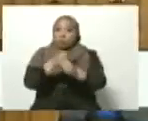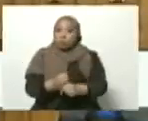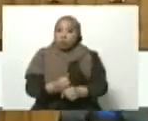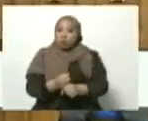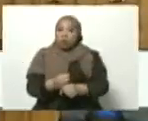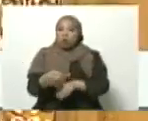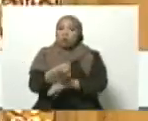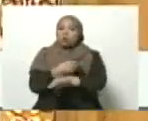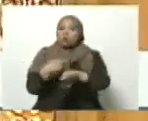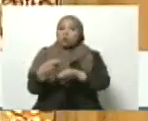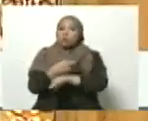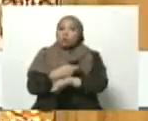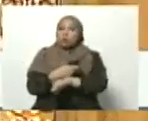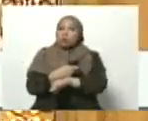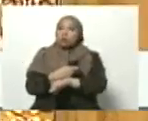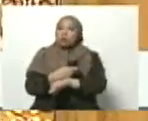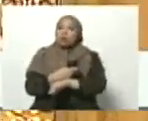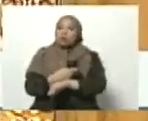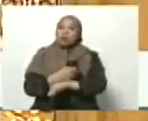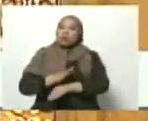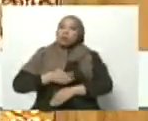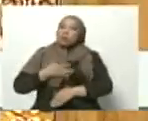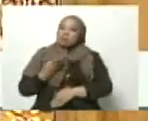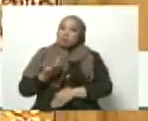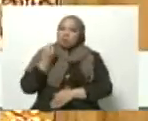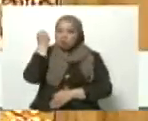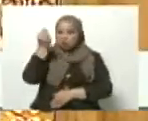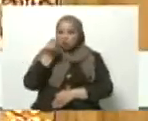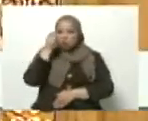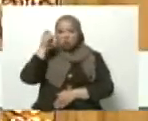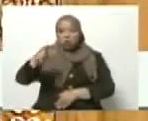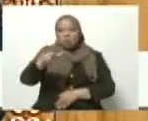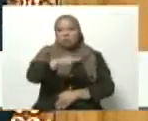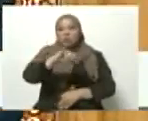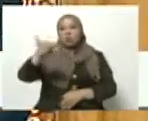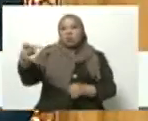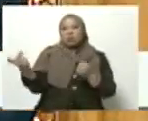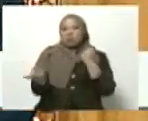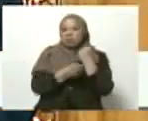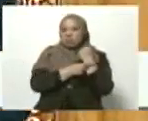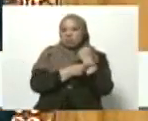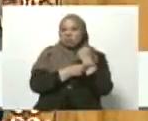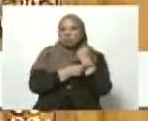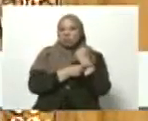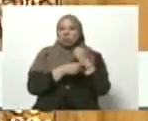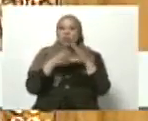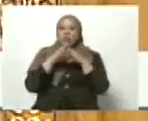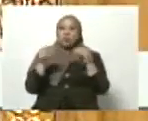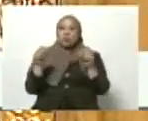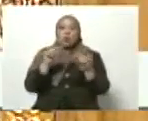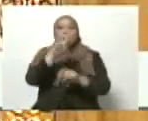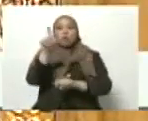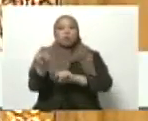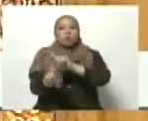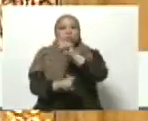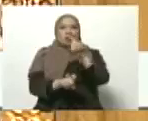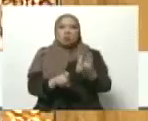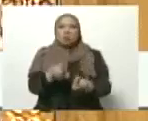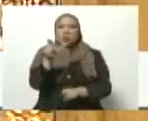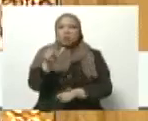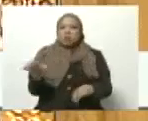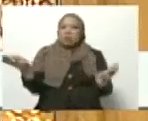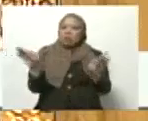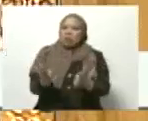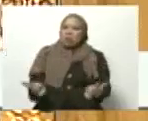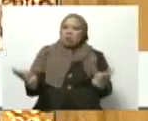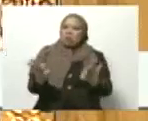el gobierno, él le da como un nuevo empuje, pero él no cree personalmente en Guaidó. Guaidó aparece ahí y Trump le preguntó, ya no cree que él pueda hacer nada. Por eso